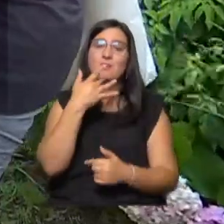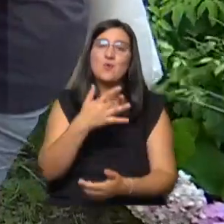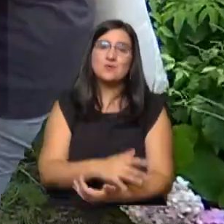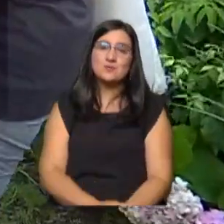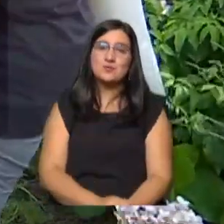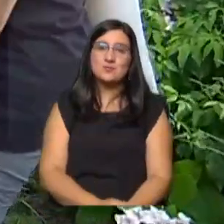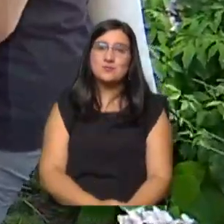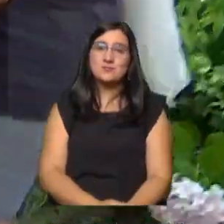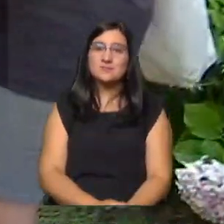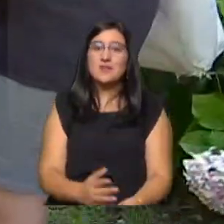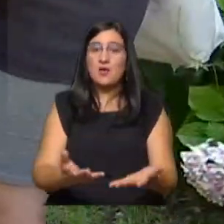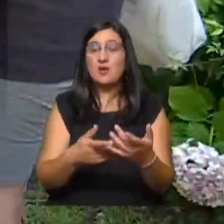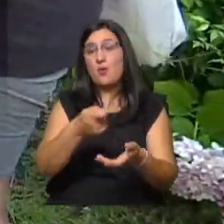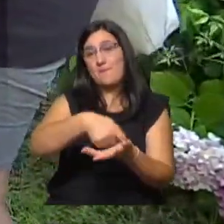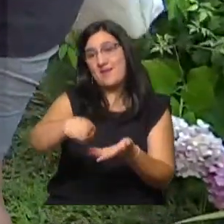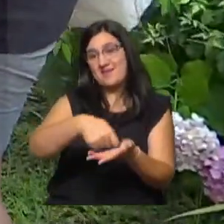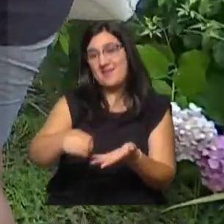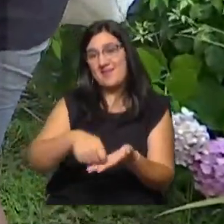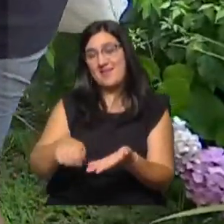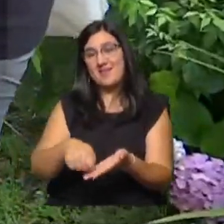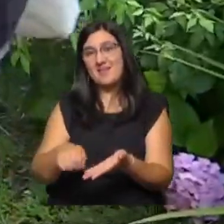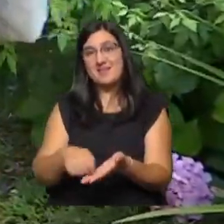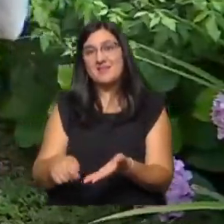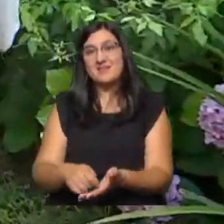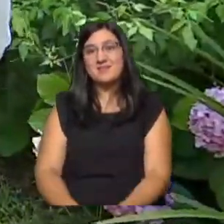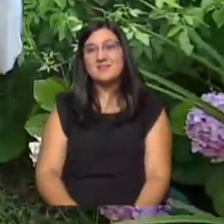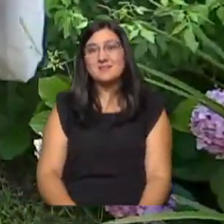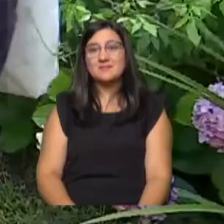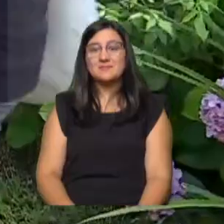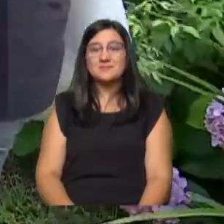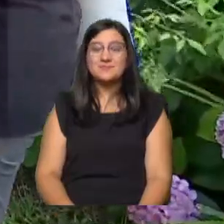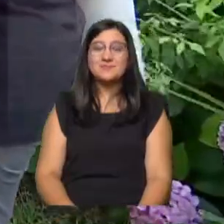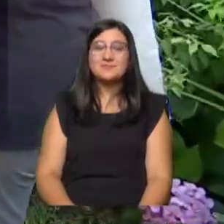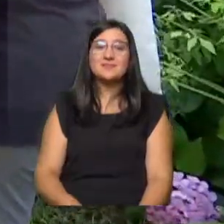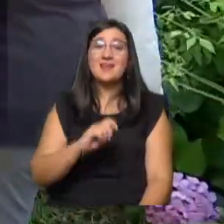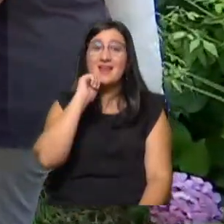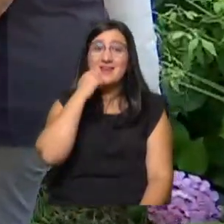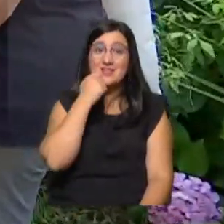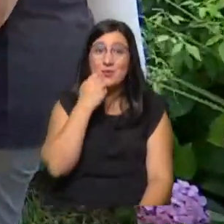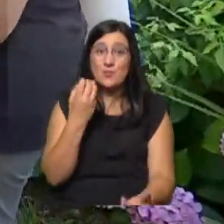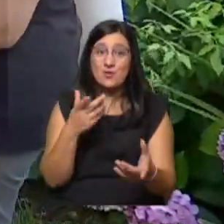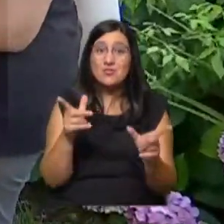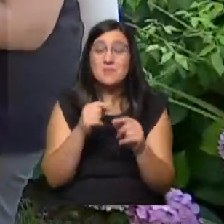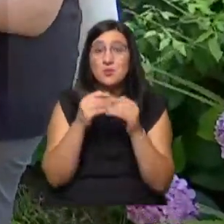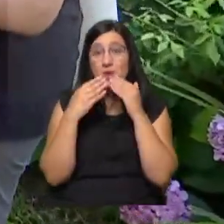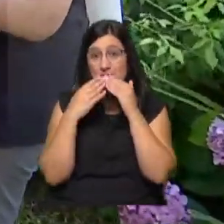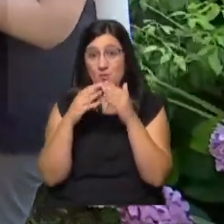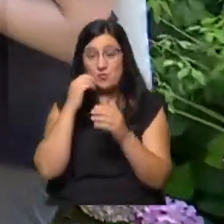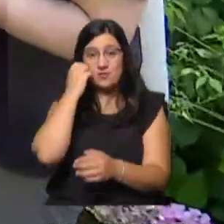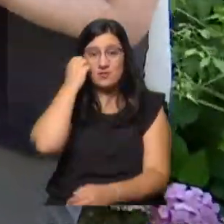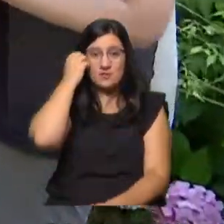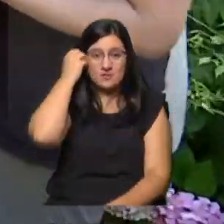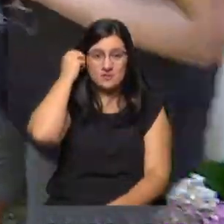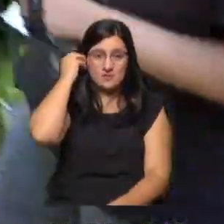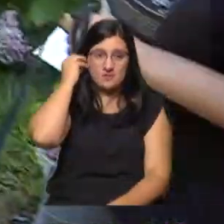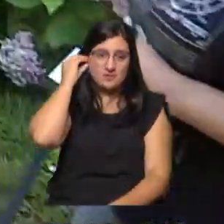igual, mirá. Ahora lo peiné hace un ratito, está brilloso, bien. Qué lindo. Bueno, vecina, a ver, cierro con esta pregunta al móvil y le quiero